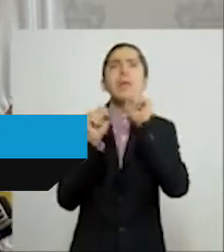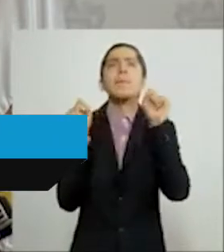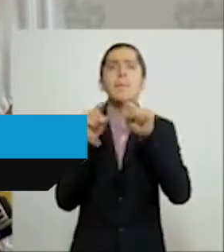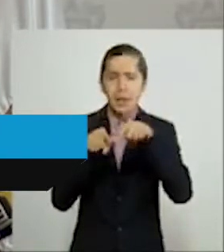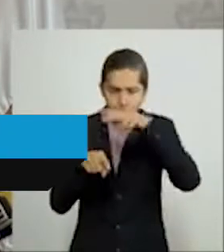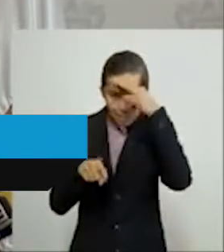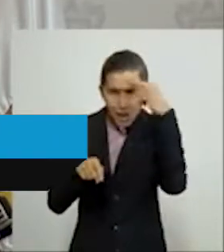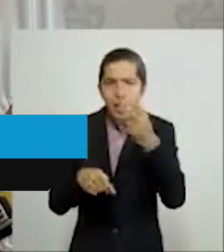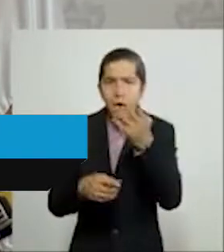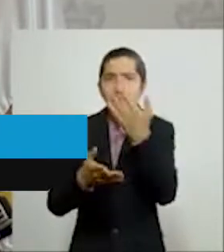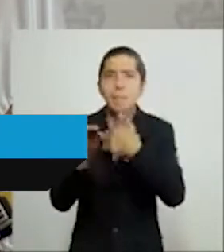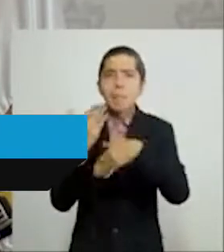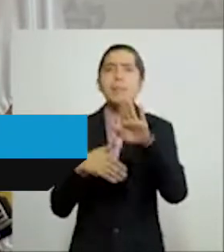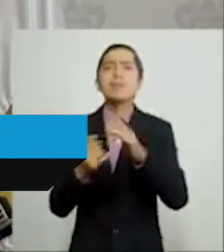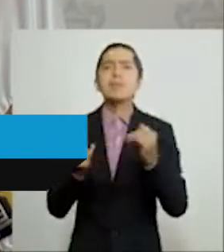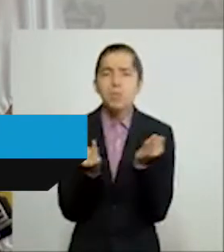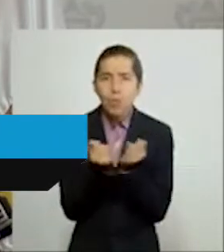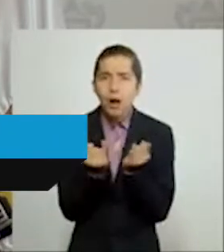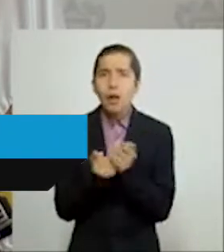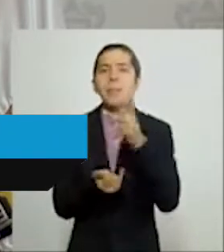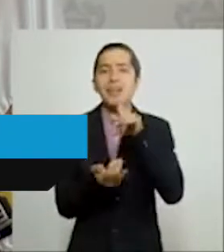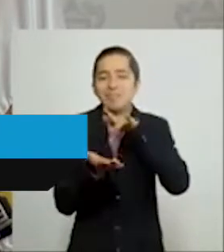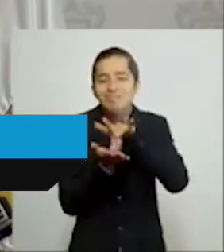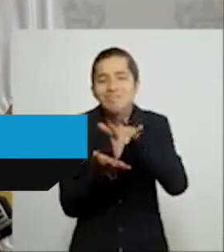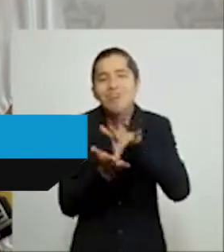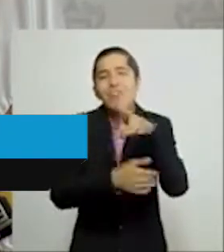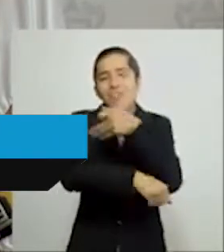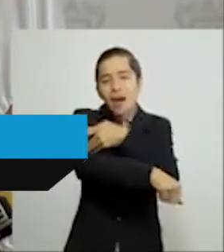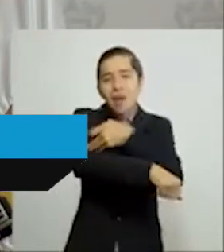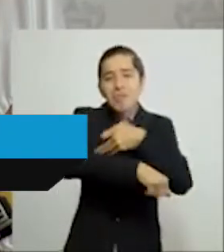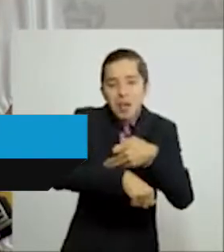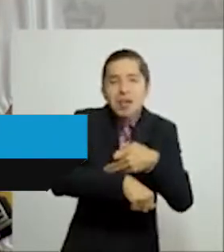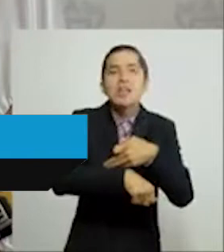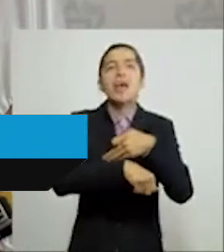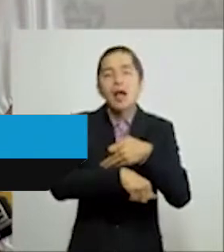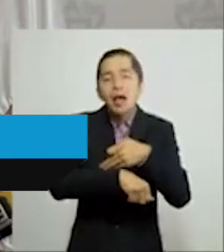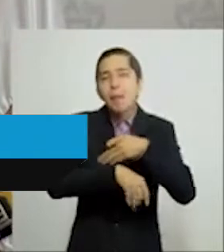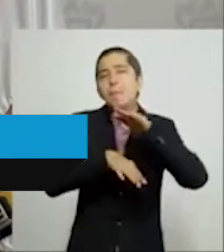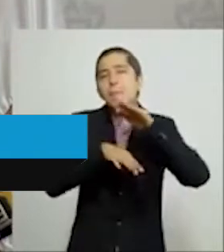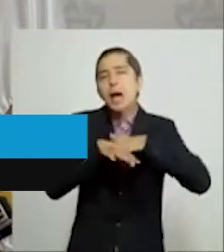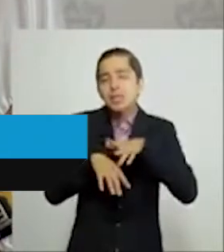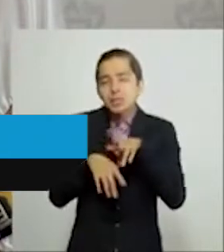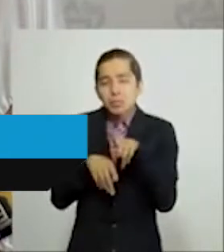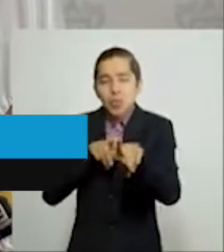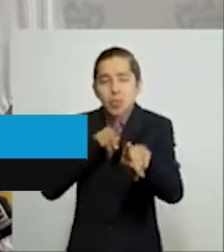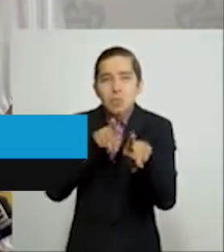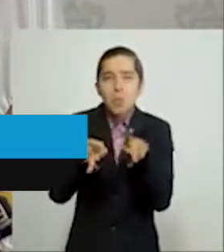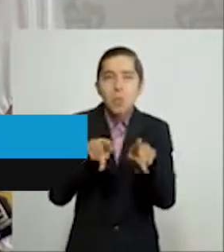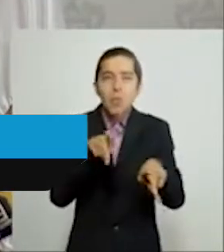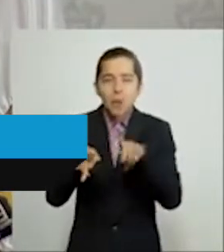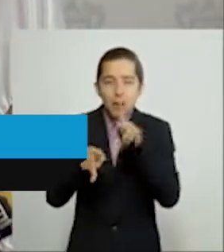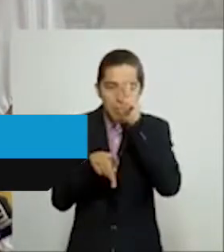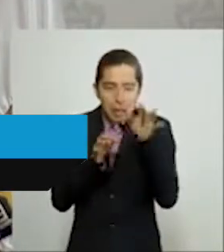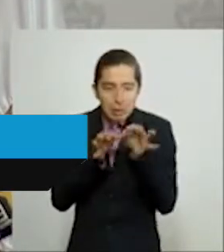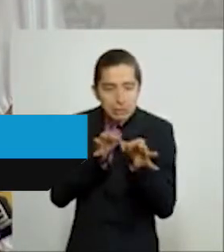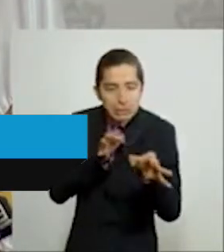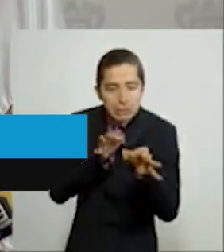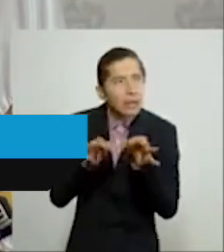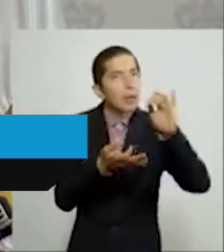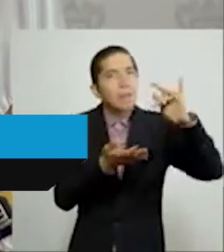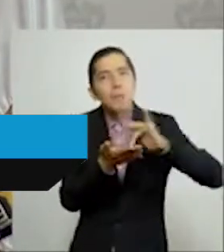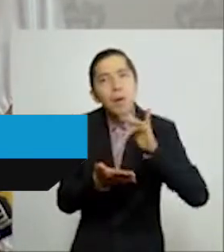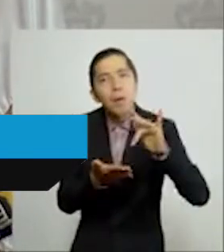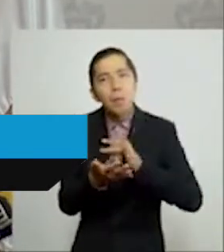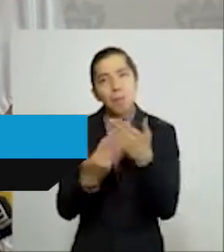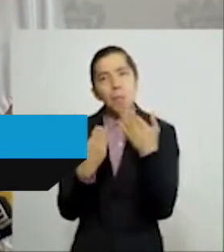más apartados y más lejanos. Lo han logrado gracias a su propio esfuerzo, a su trabajo, al sudor